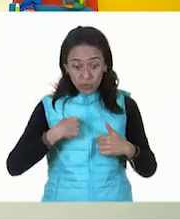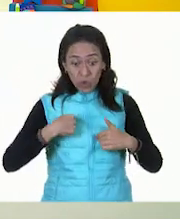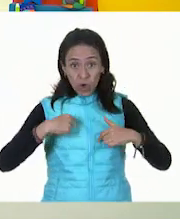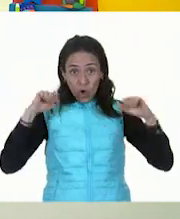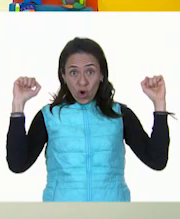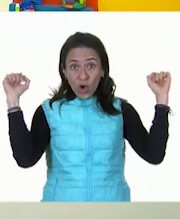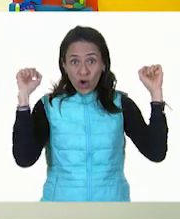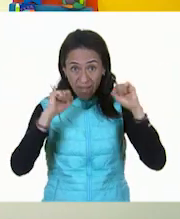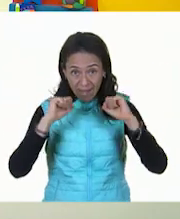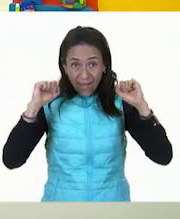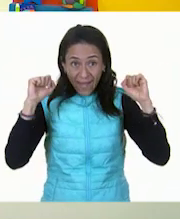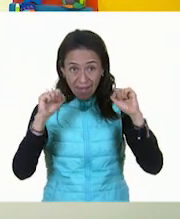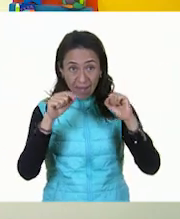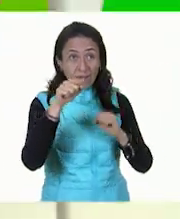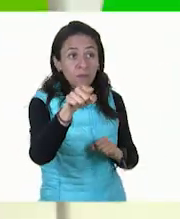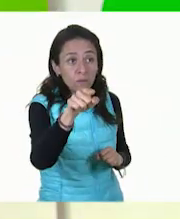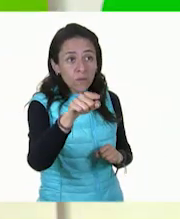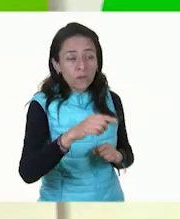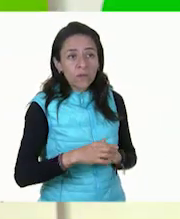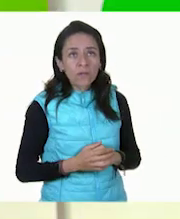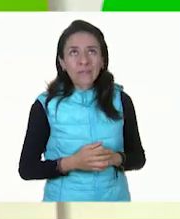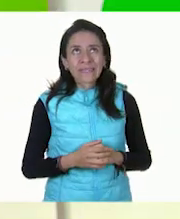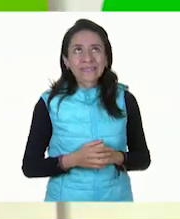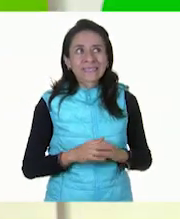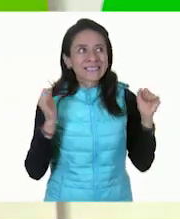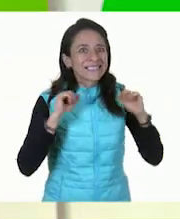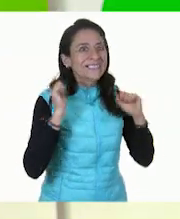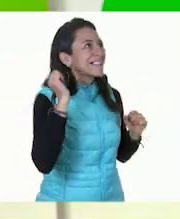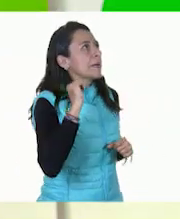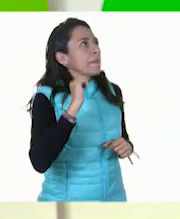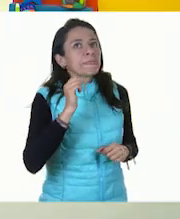tú dices... Rápido, correr muy rápido, correr rápido.